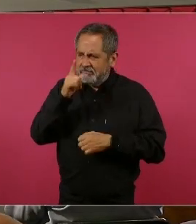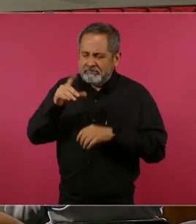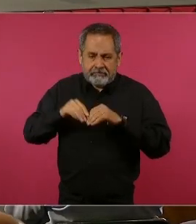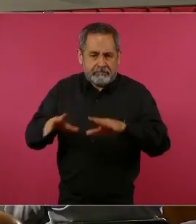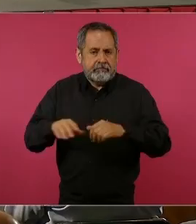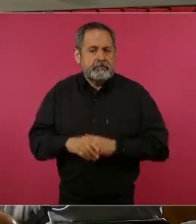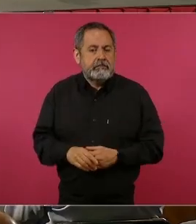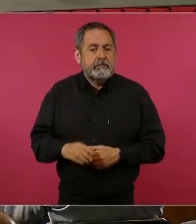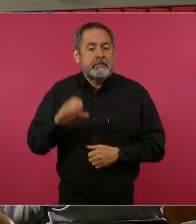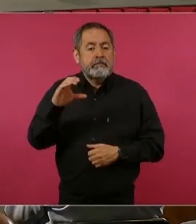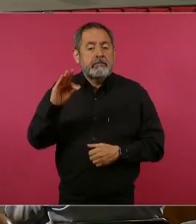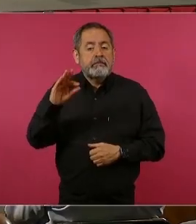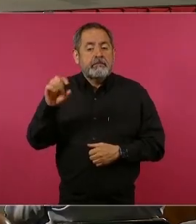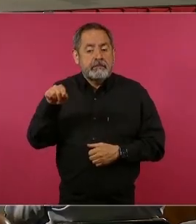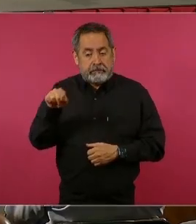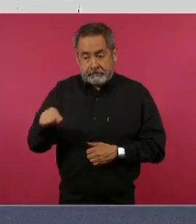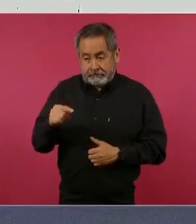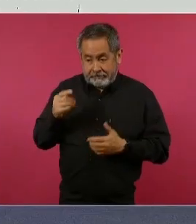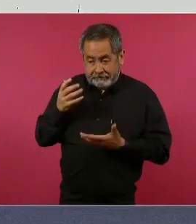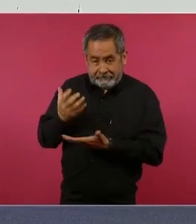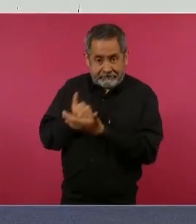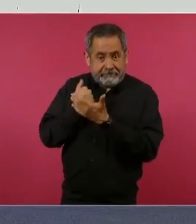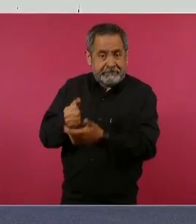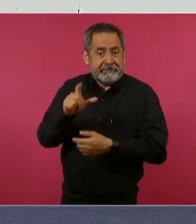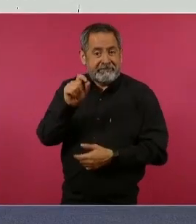rescate de la CFE tiene una inversión histórica de casi